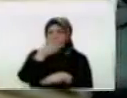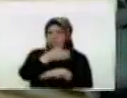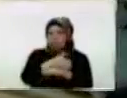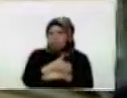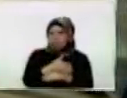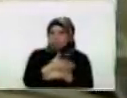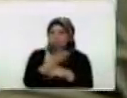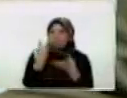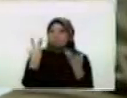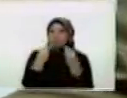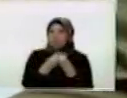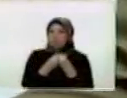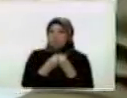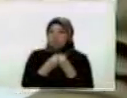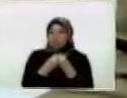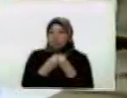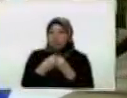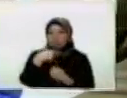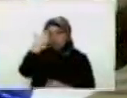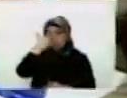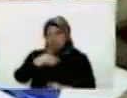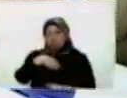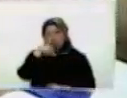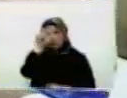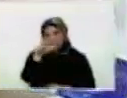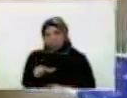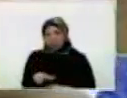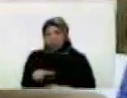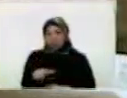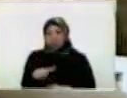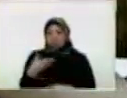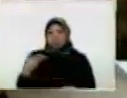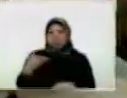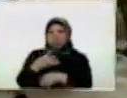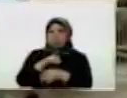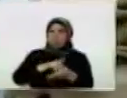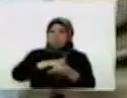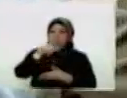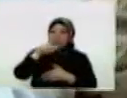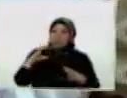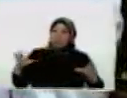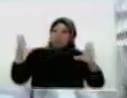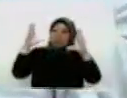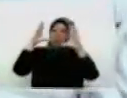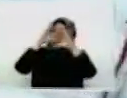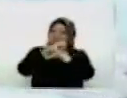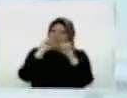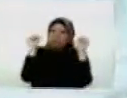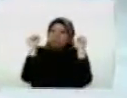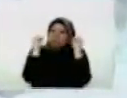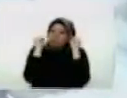el conductor y mi persona. Durante el viaje, esa noche fría, mi cuate Chávez